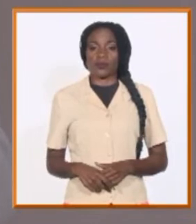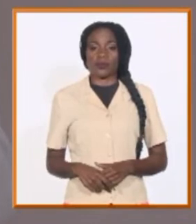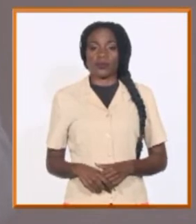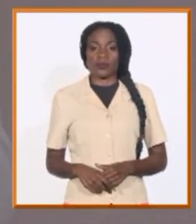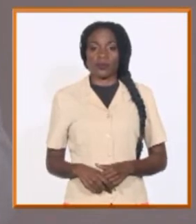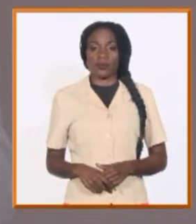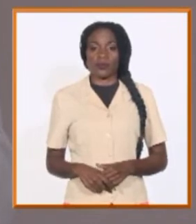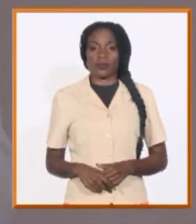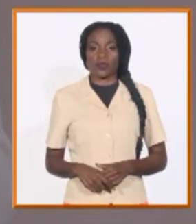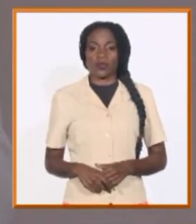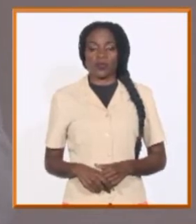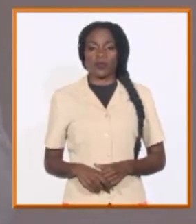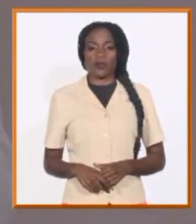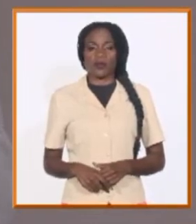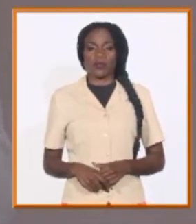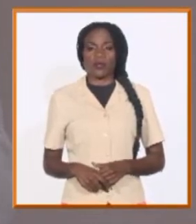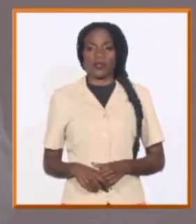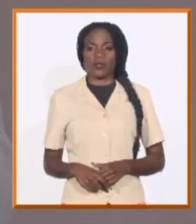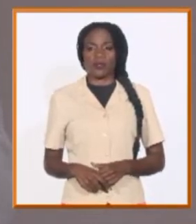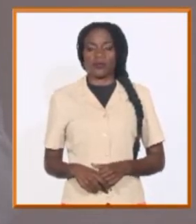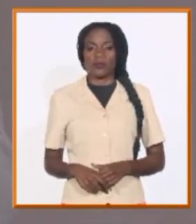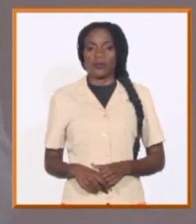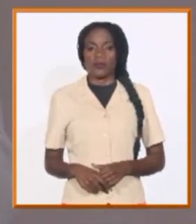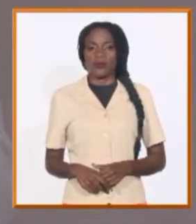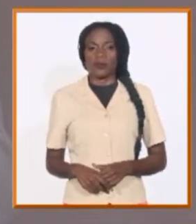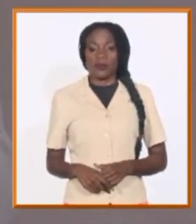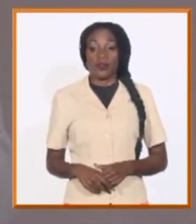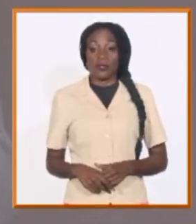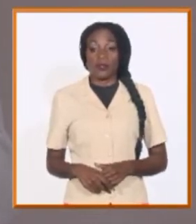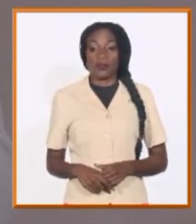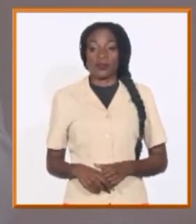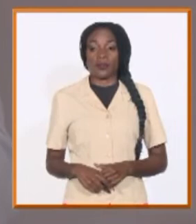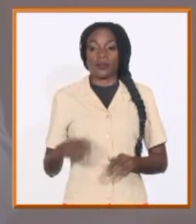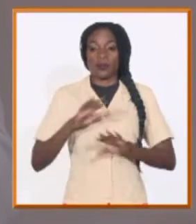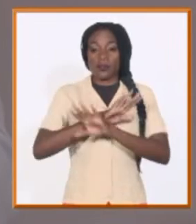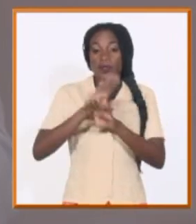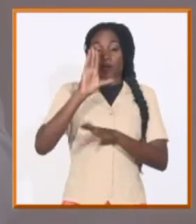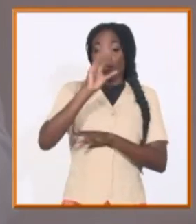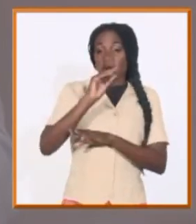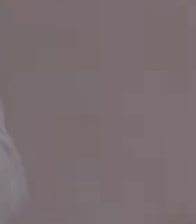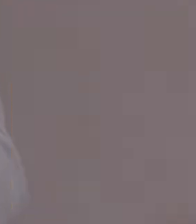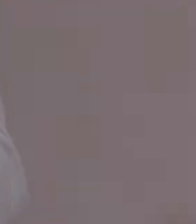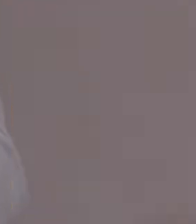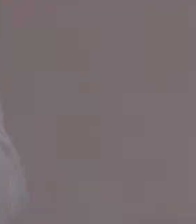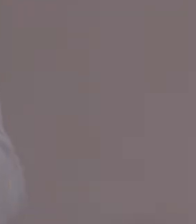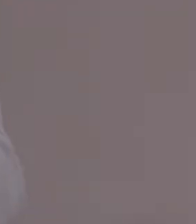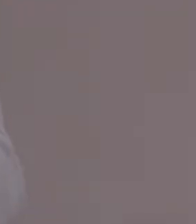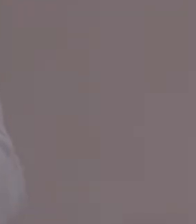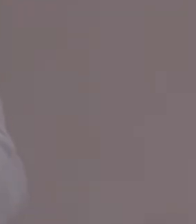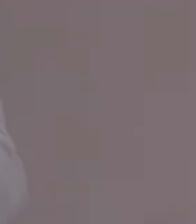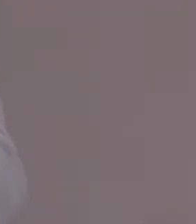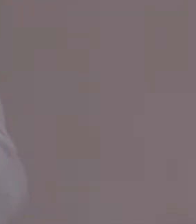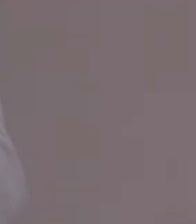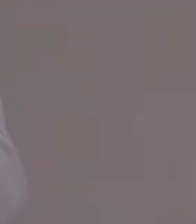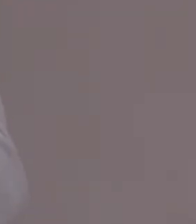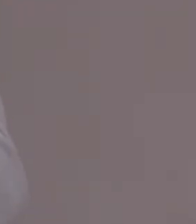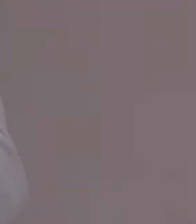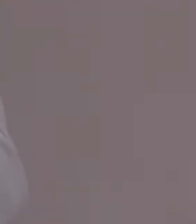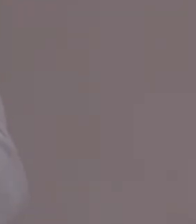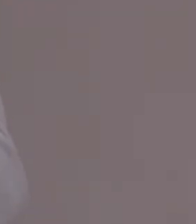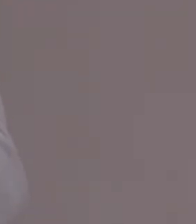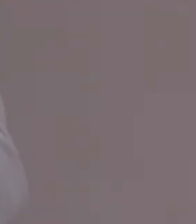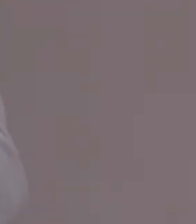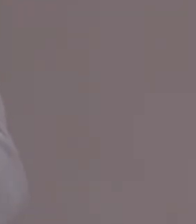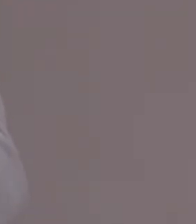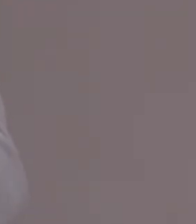mirada, y voy con la palabra contexto, a otros deportes, porque ustedes hablaban de que es verdad que la historia la escriben solo los vencedores,